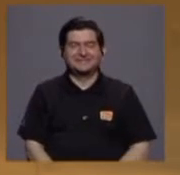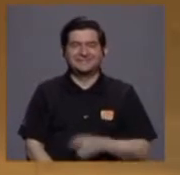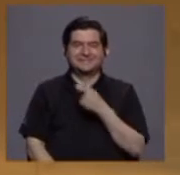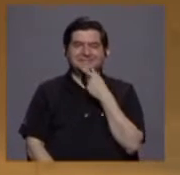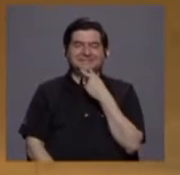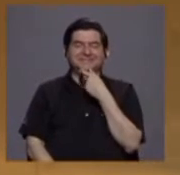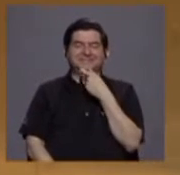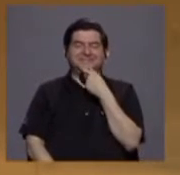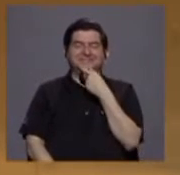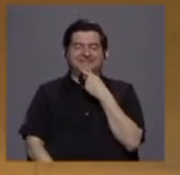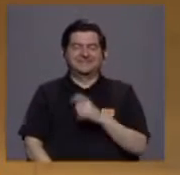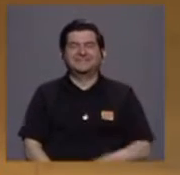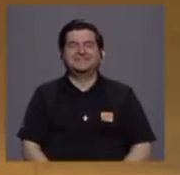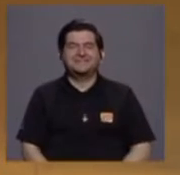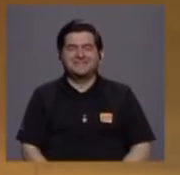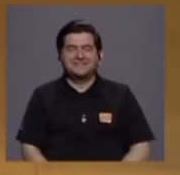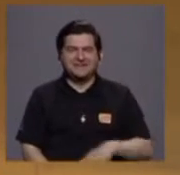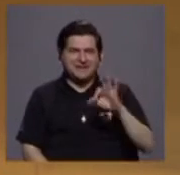Fernando.